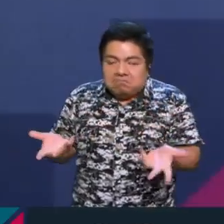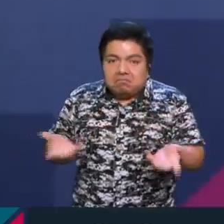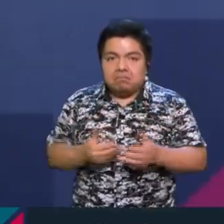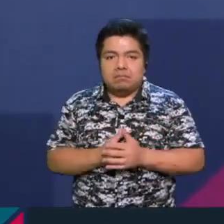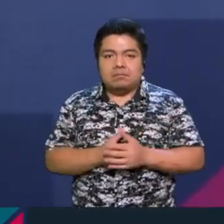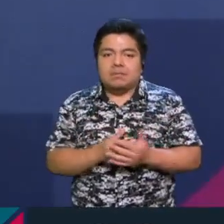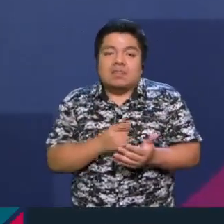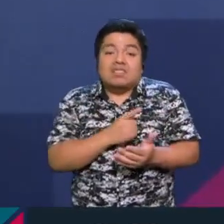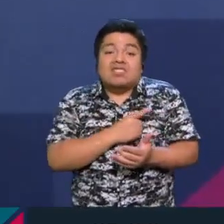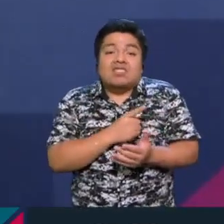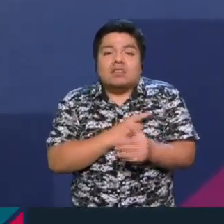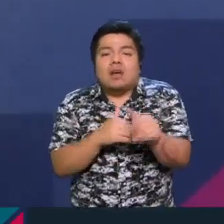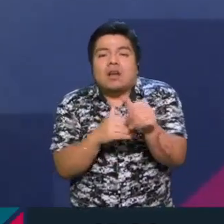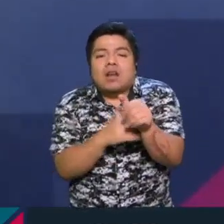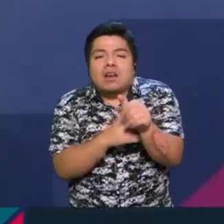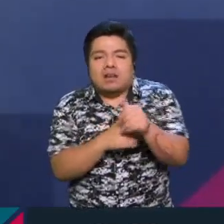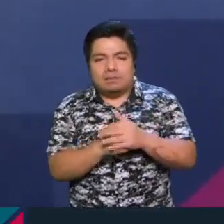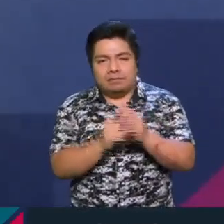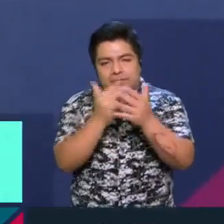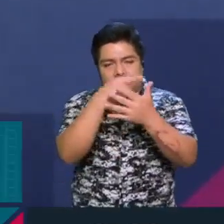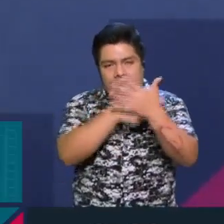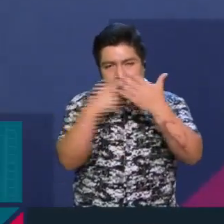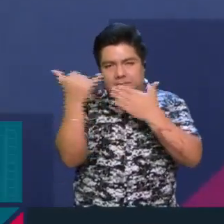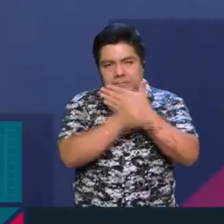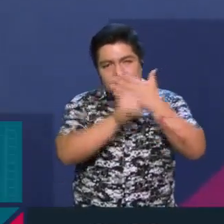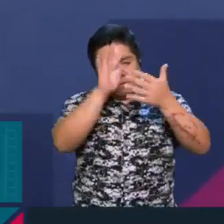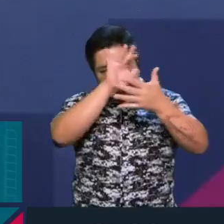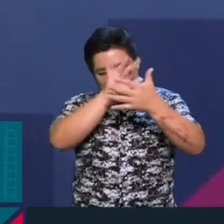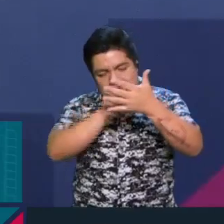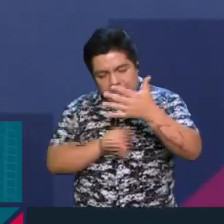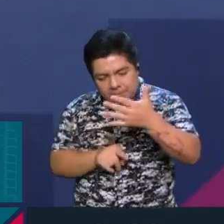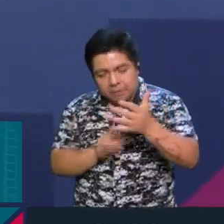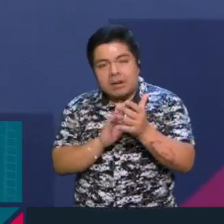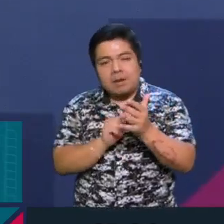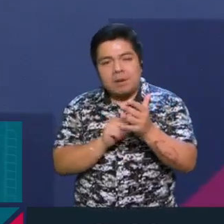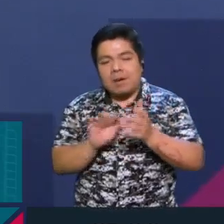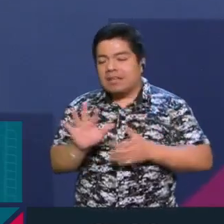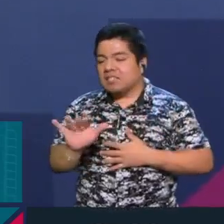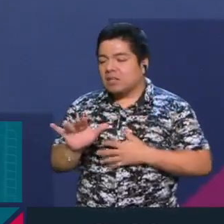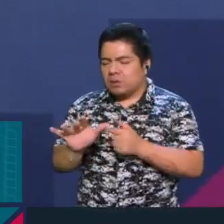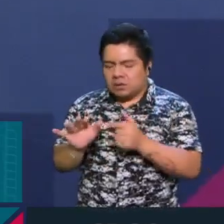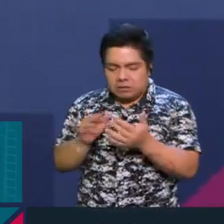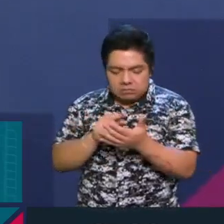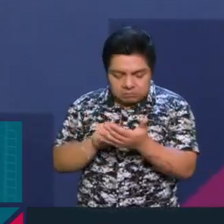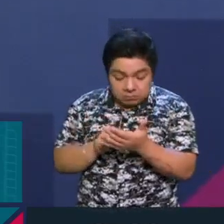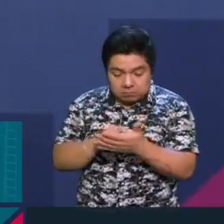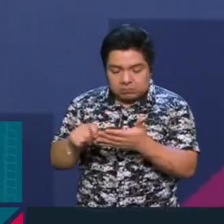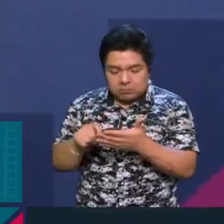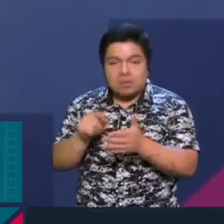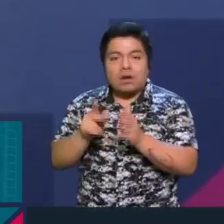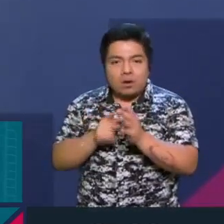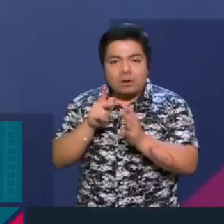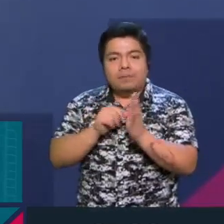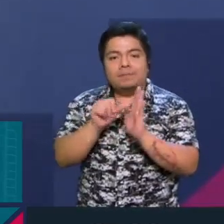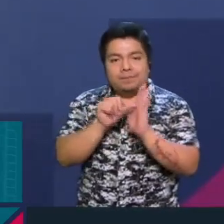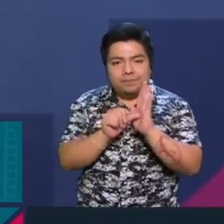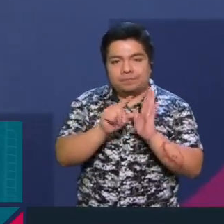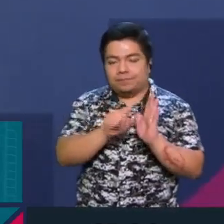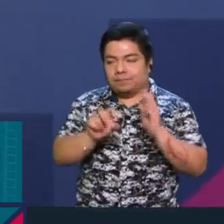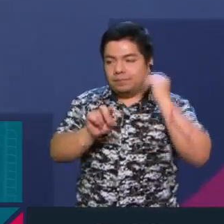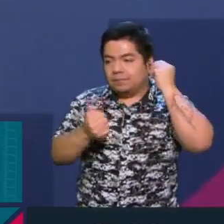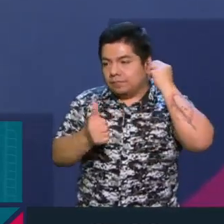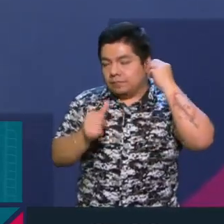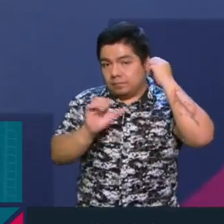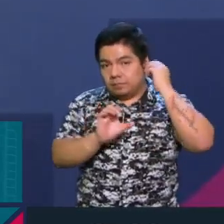el proceso. Hay otro apartado de su sentencia, me parece que es cercano a la página 50, donde retoma lo que dice el artículo